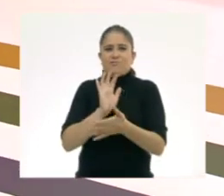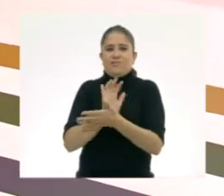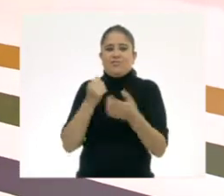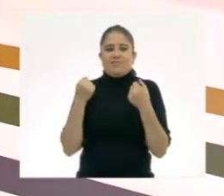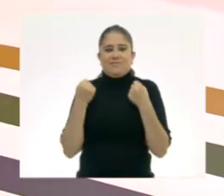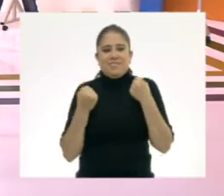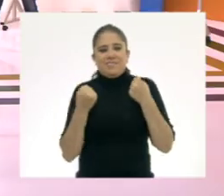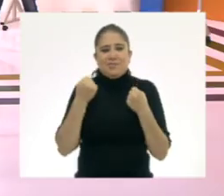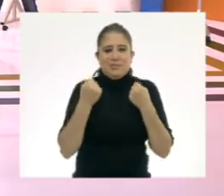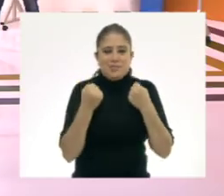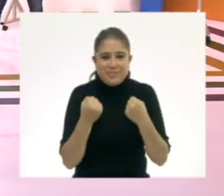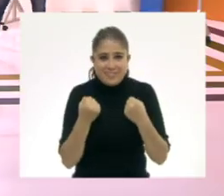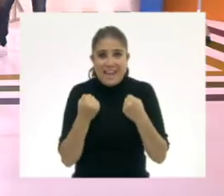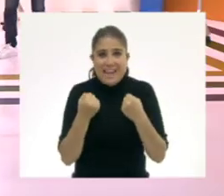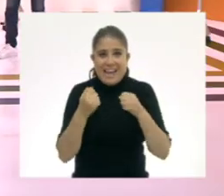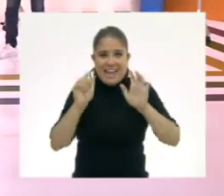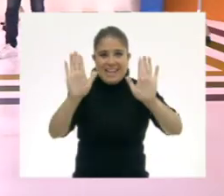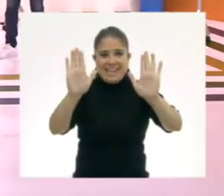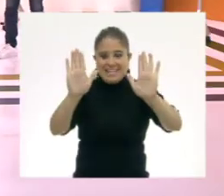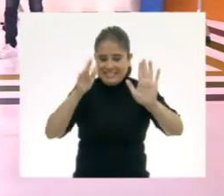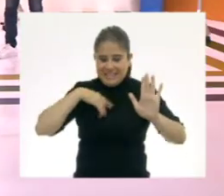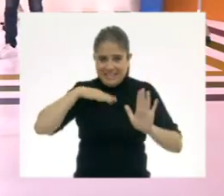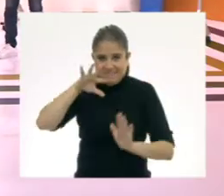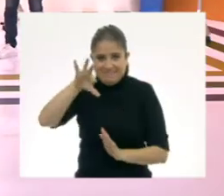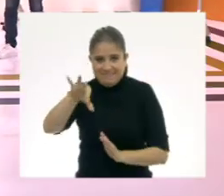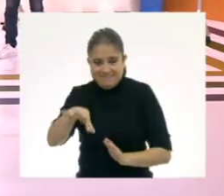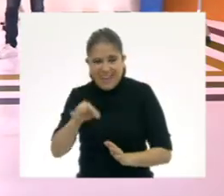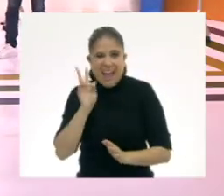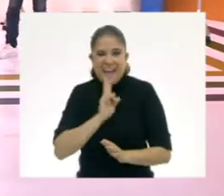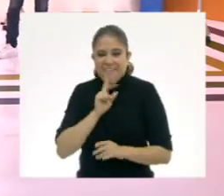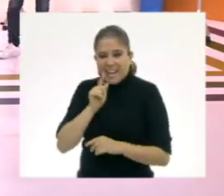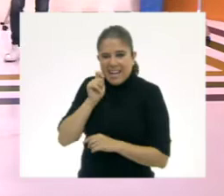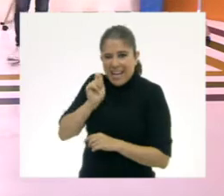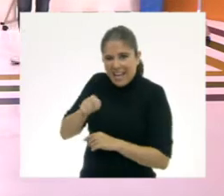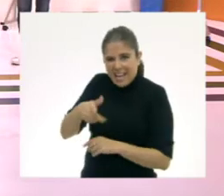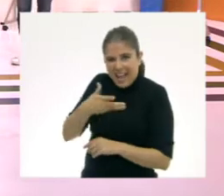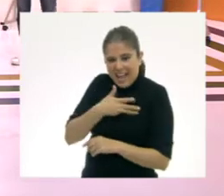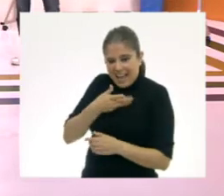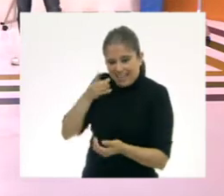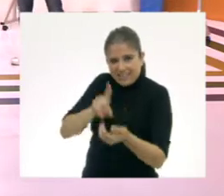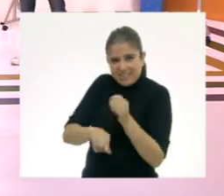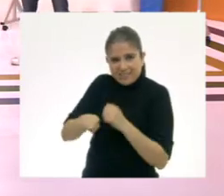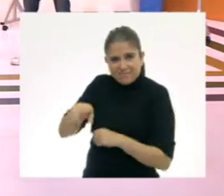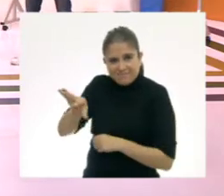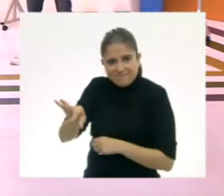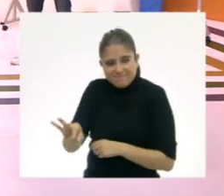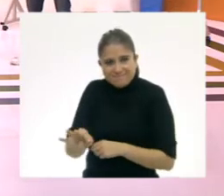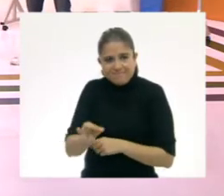¡Ahí está! Voy a tomar lo que trae el carrito.